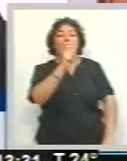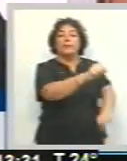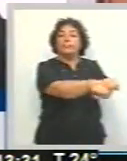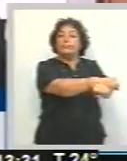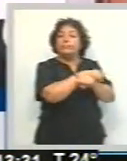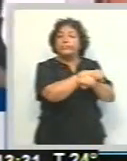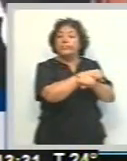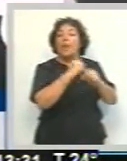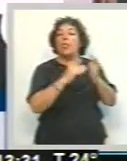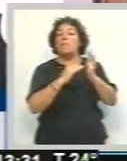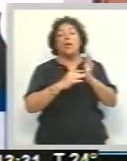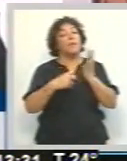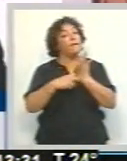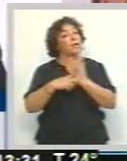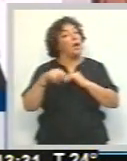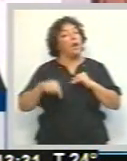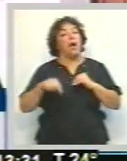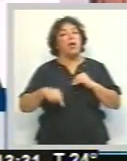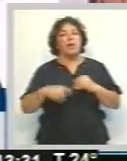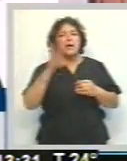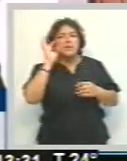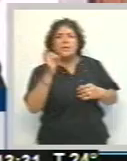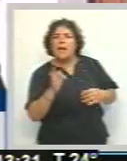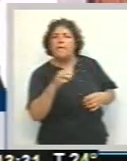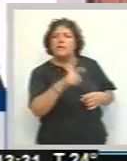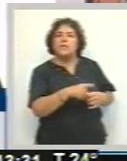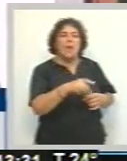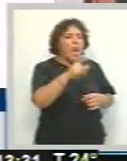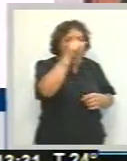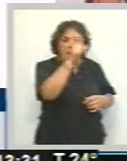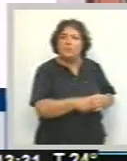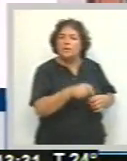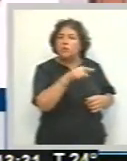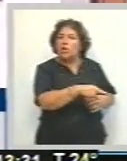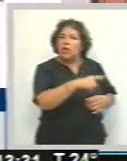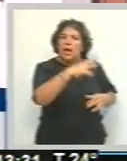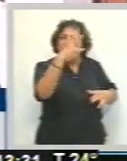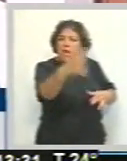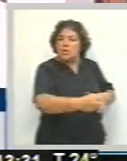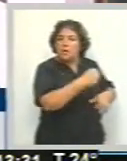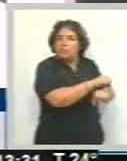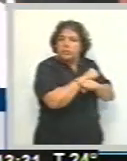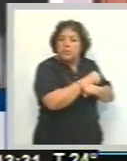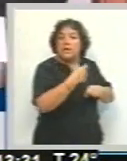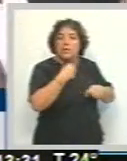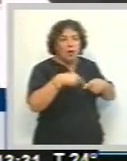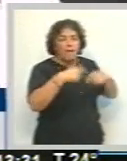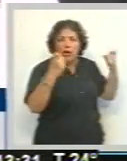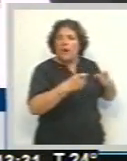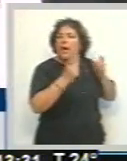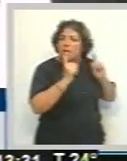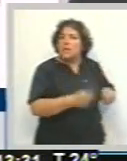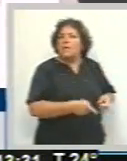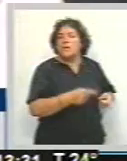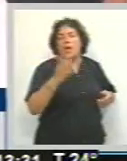Penal en turno. ¿Se sabe si la persona que mantuvo cautiva a esta mujer intentó abusar de ella también, además